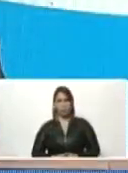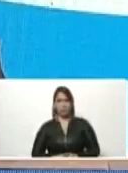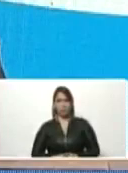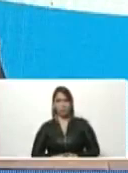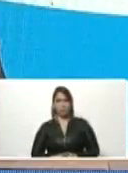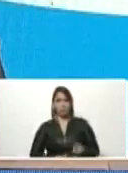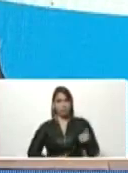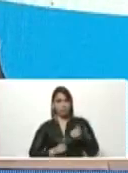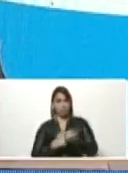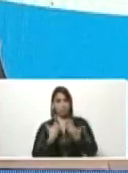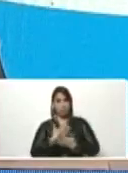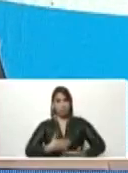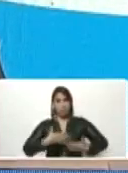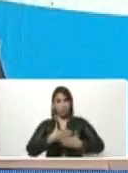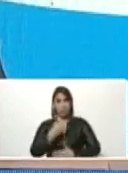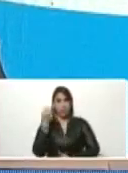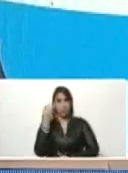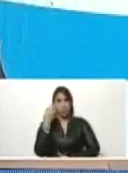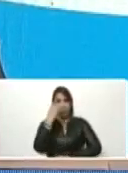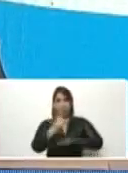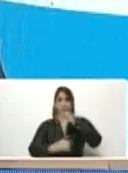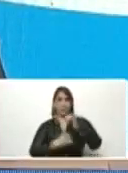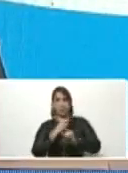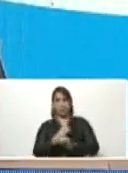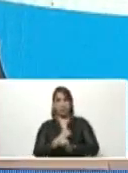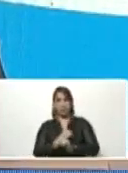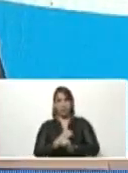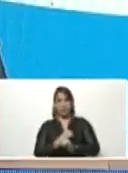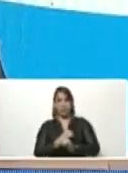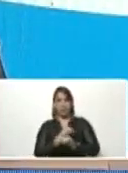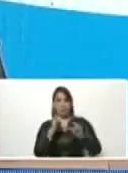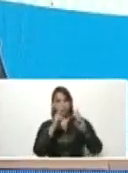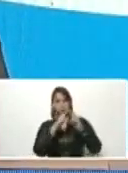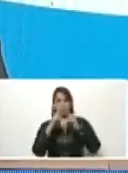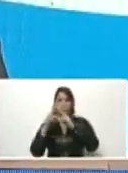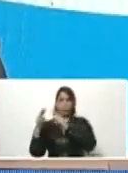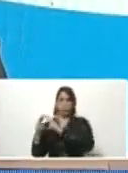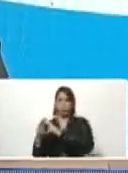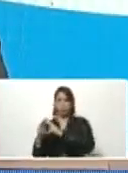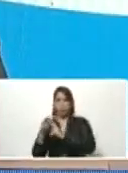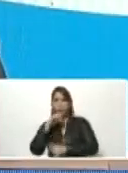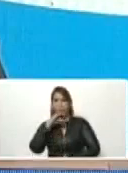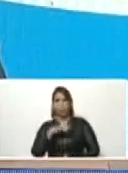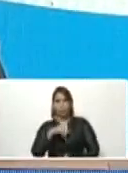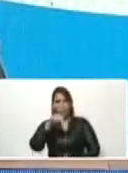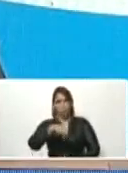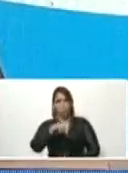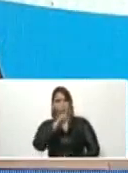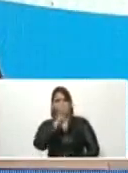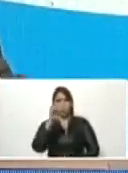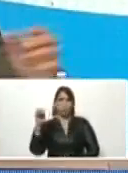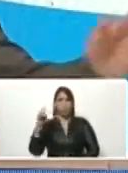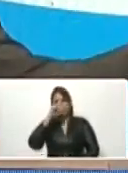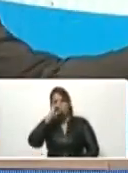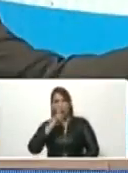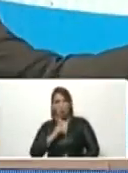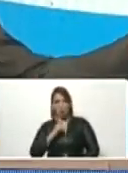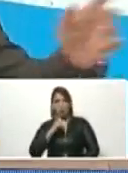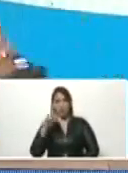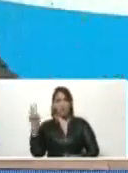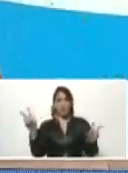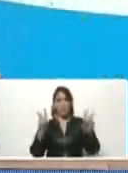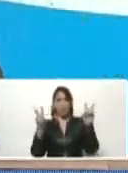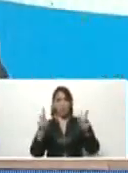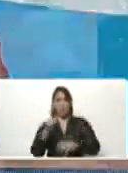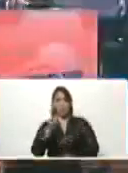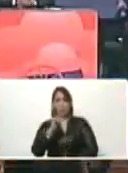aportes de este coloquio internacional al conocimiento de la historia, hoy 200 años de la victoria de